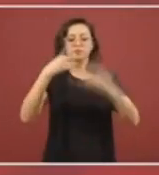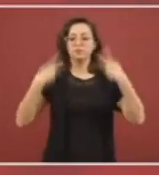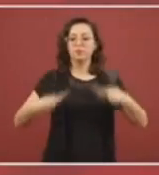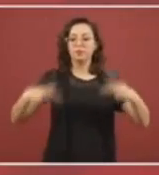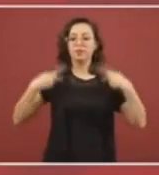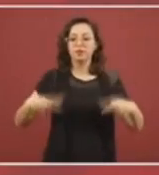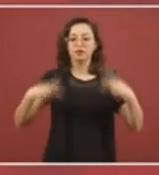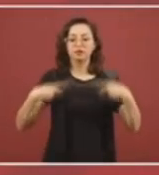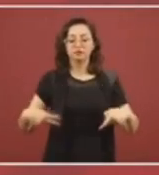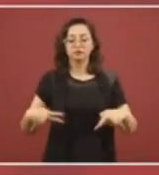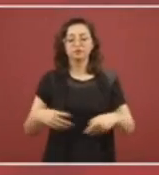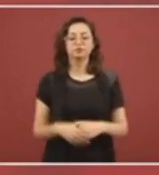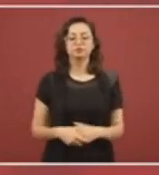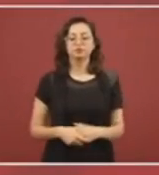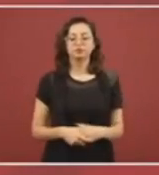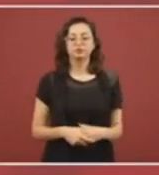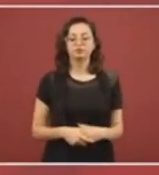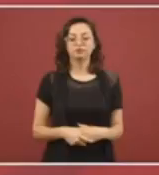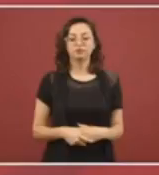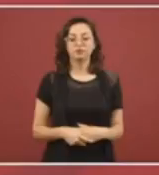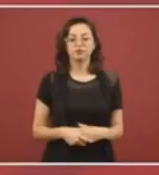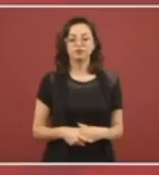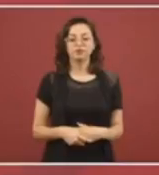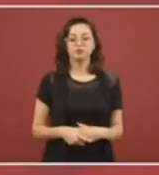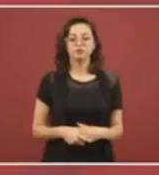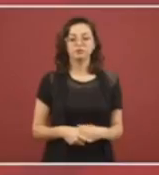población, que